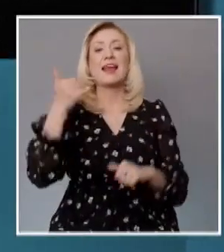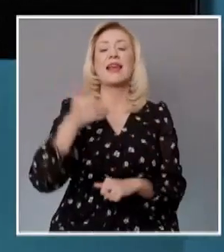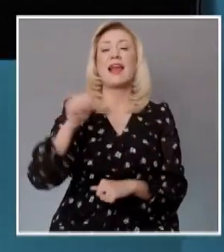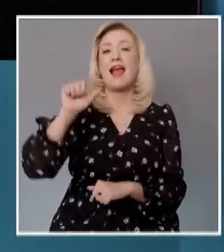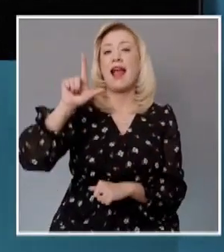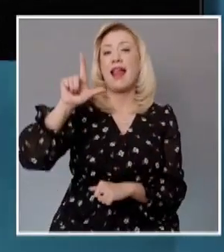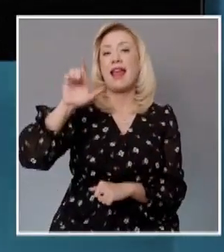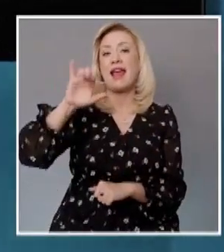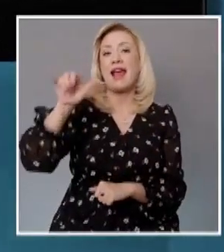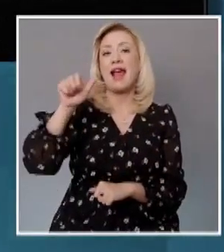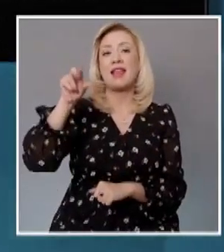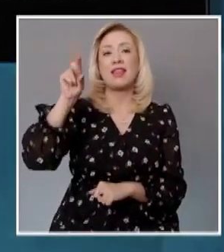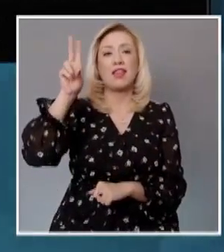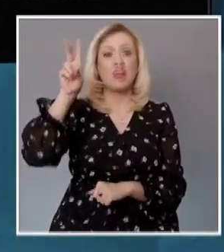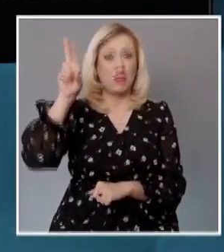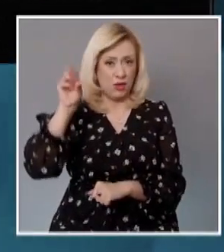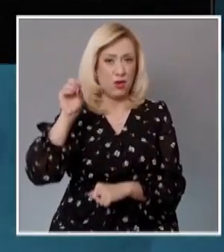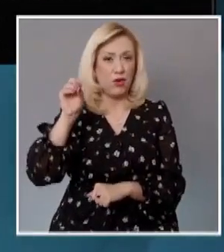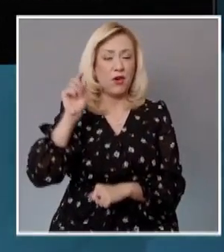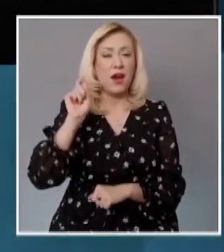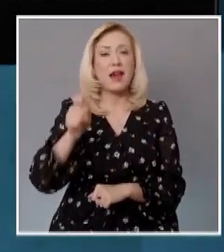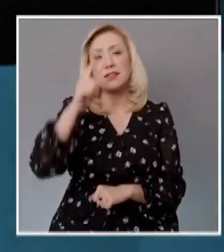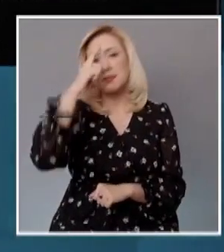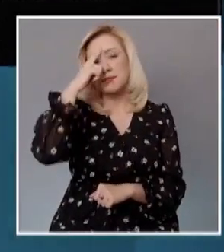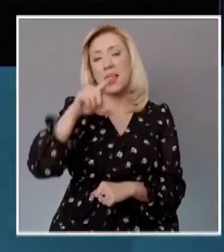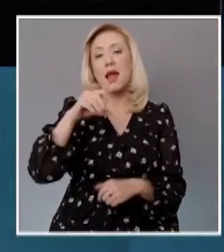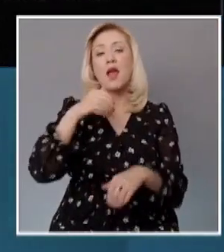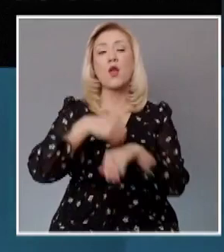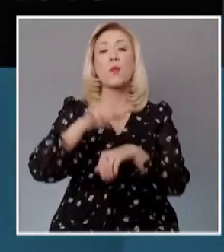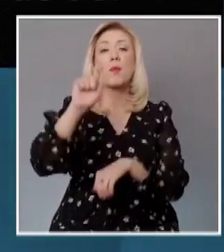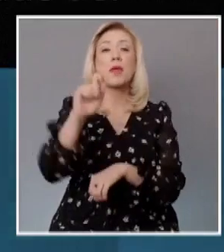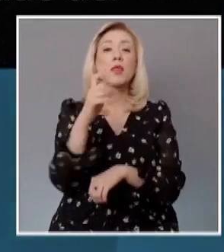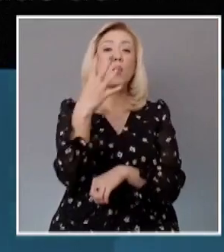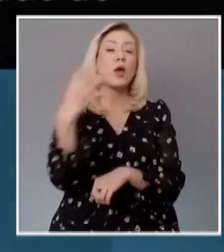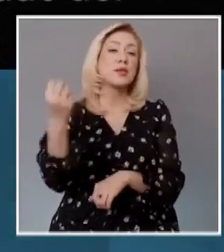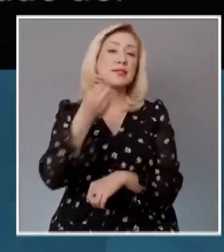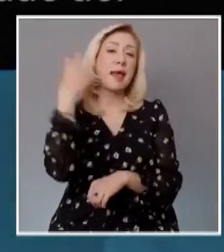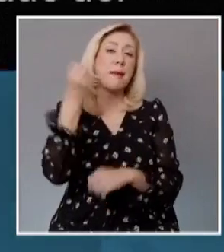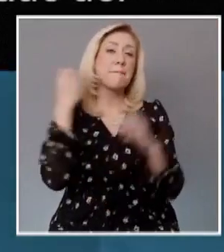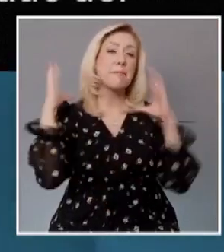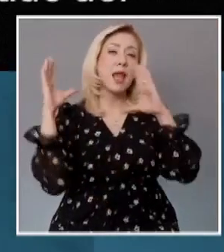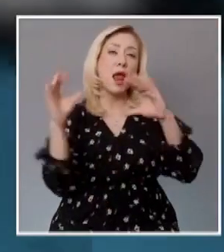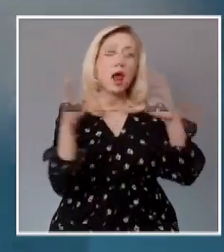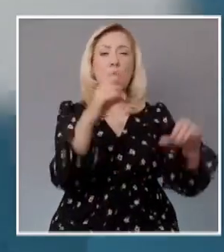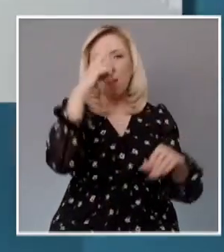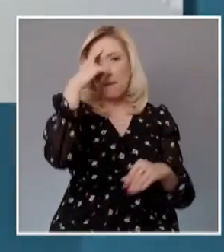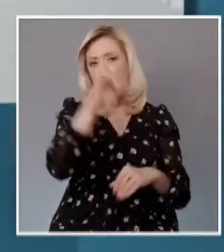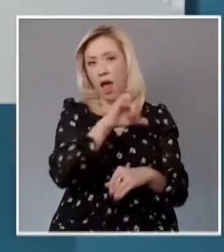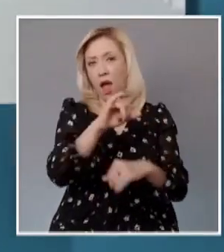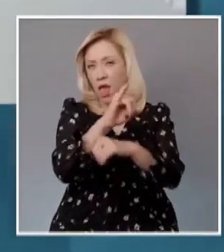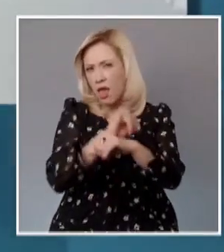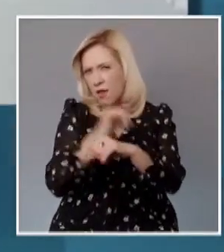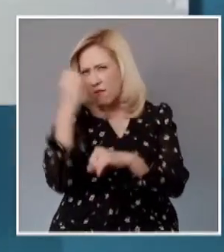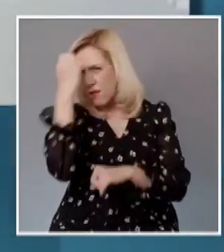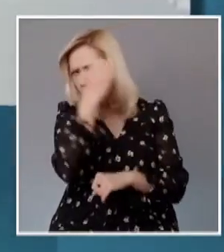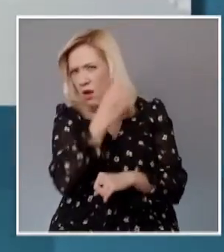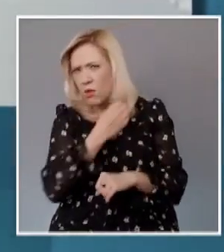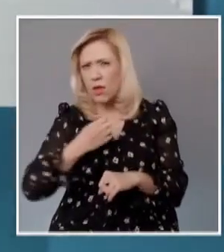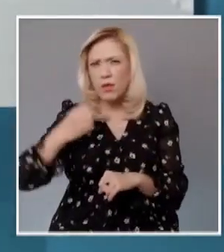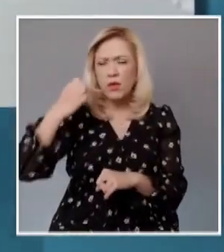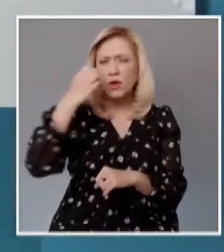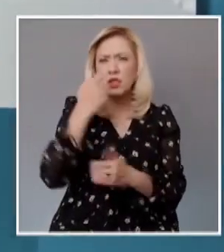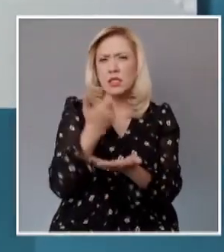Bernabé, participaron en el 24º seminario para evaluadores del Grupo de Acción Financiera de